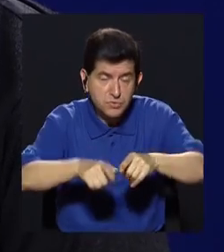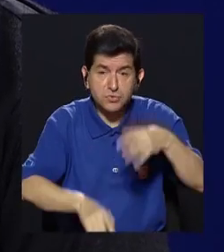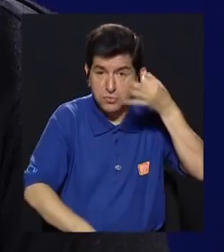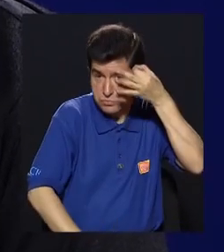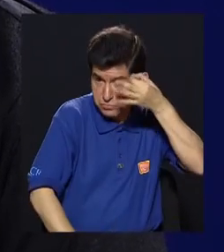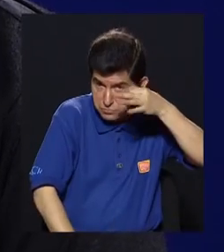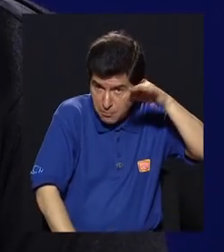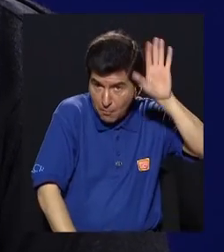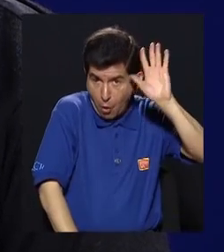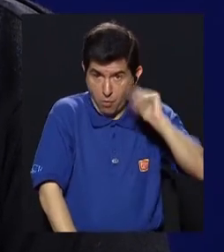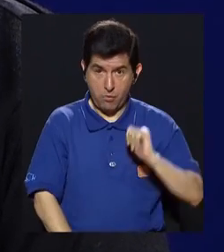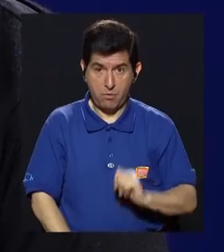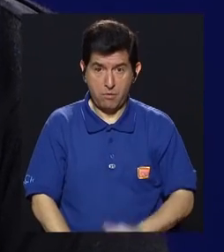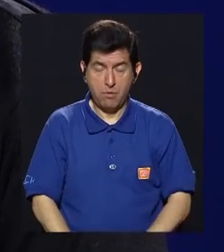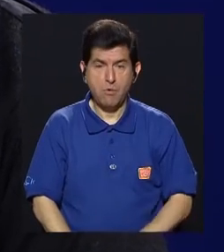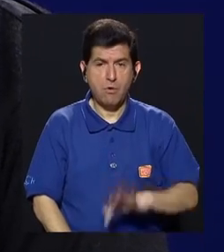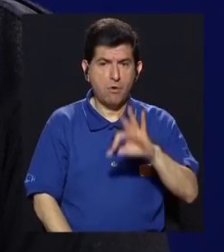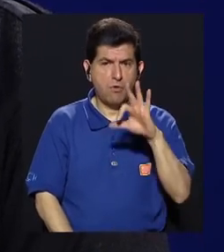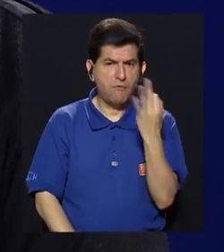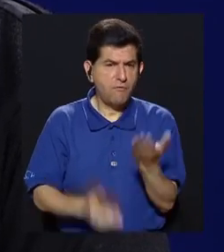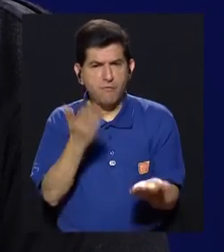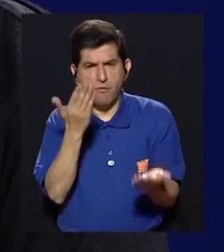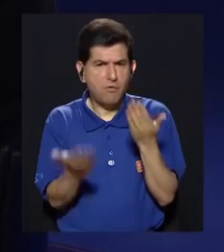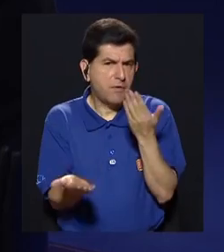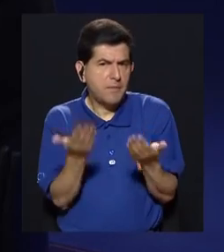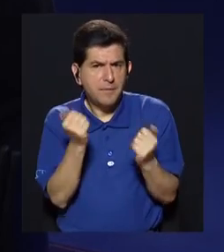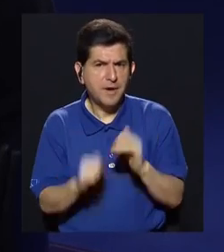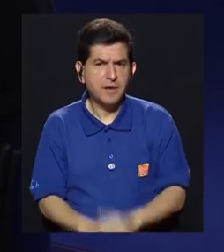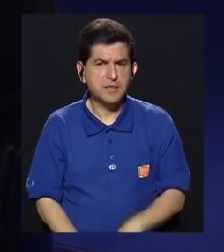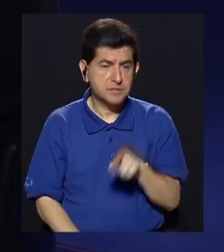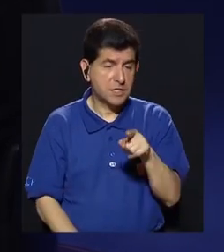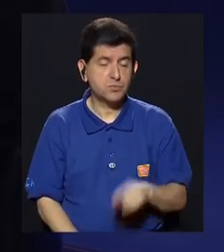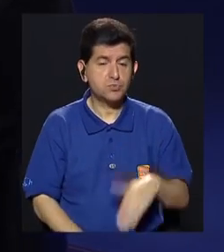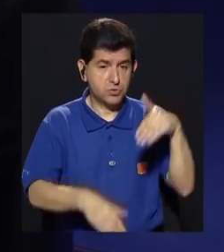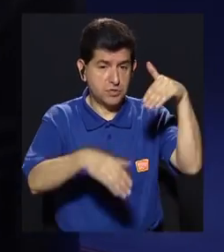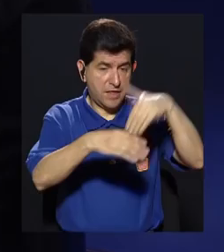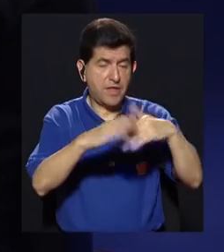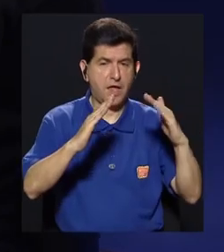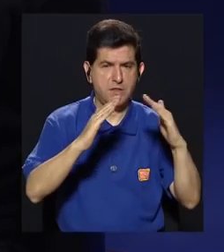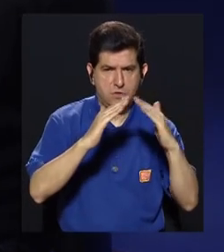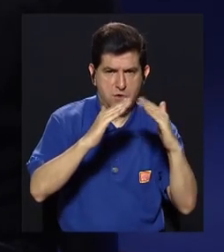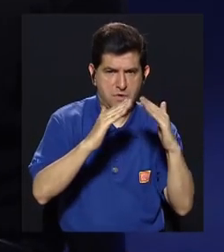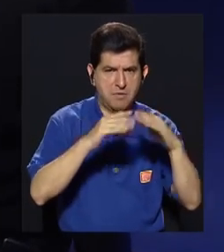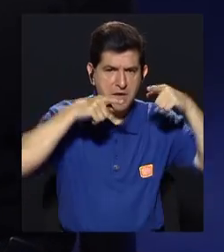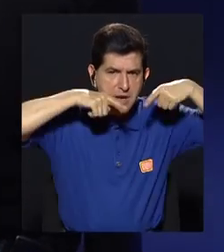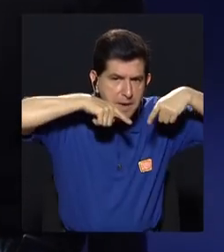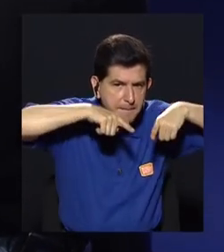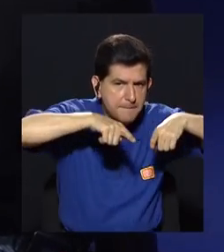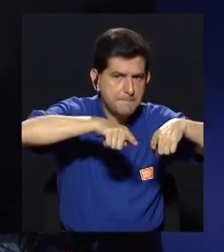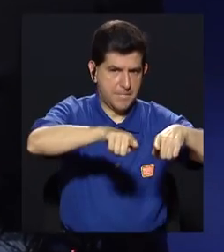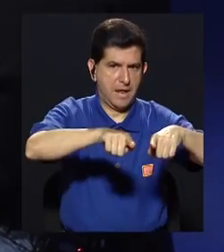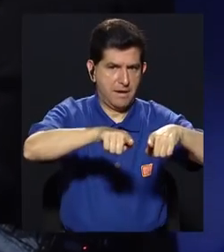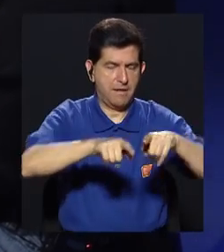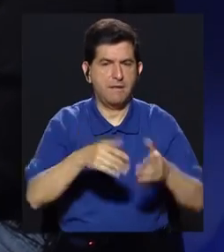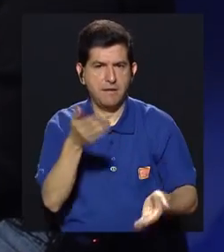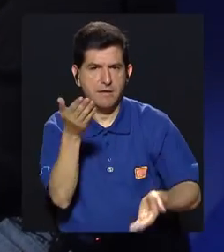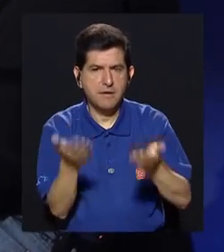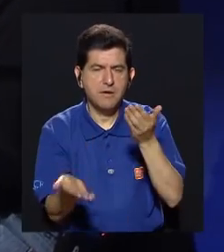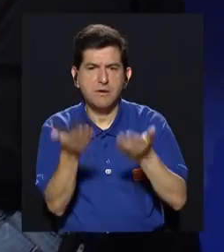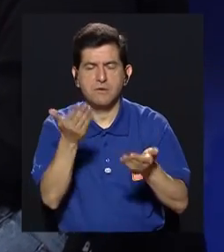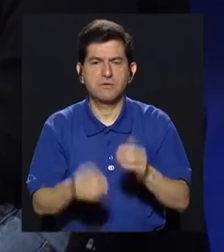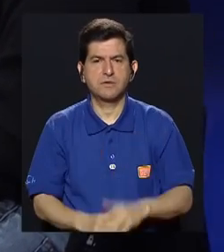y son gente fraternal y demostrando conmigo el proceso de investigación en este caso supongo que